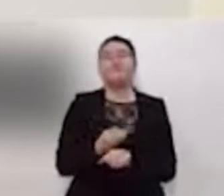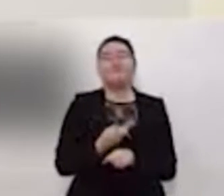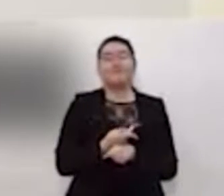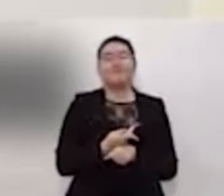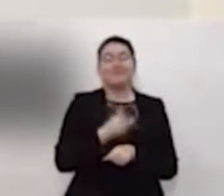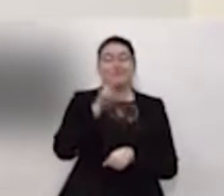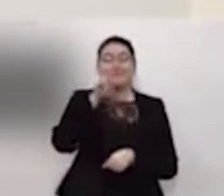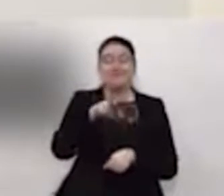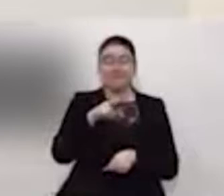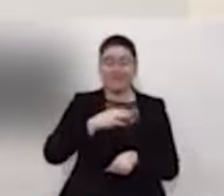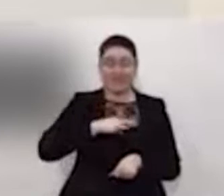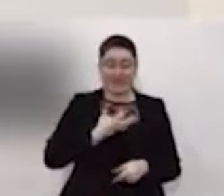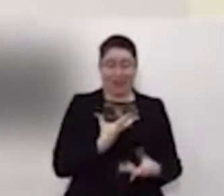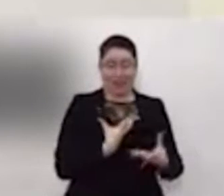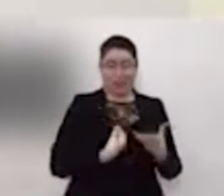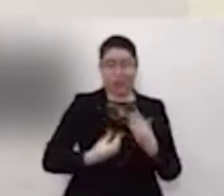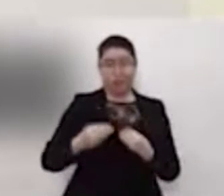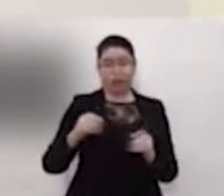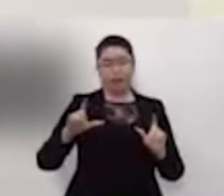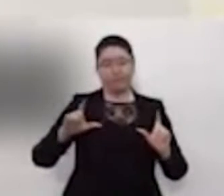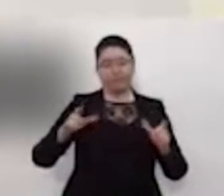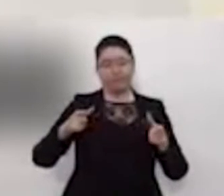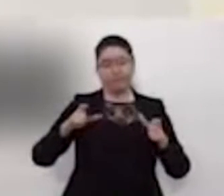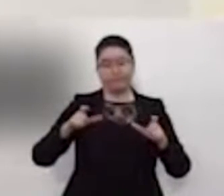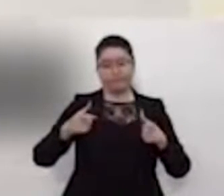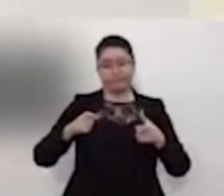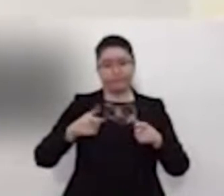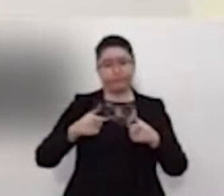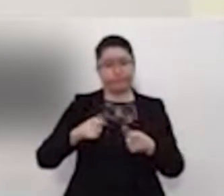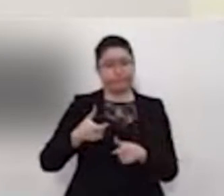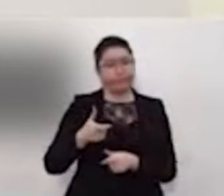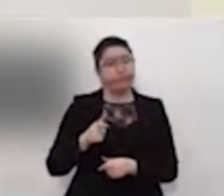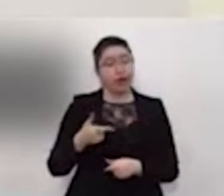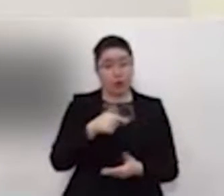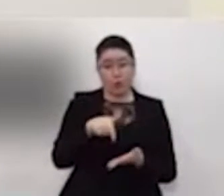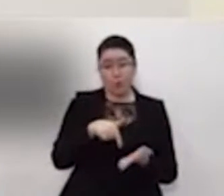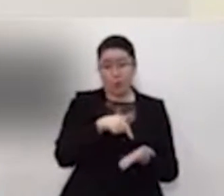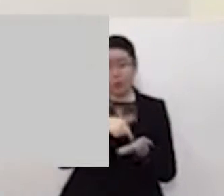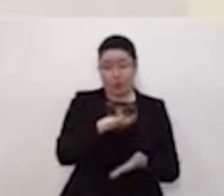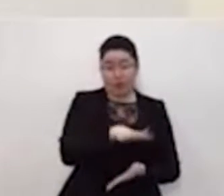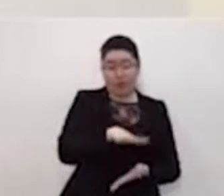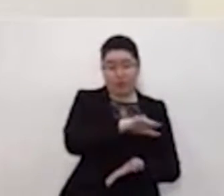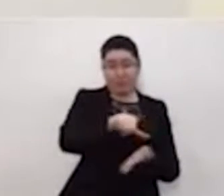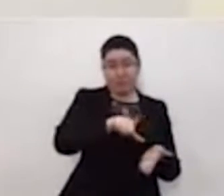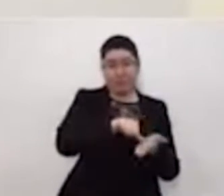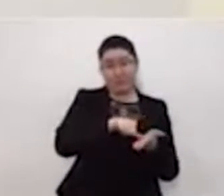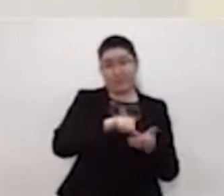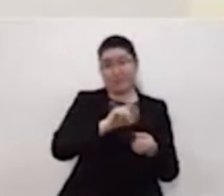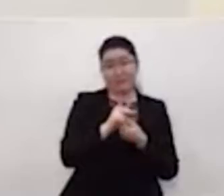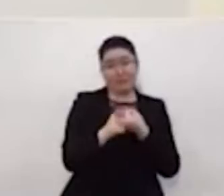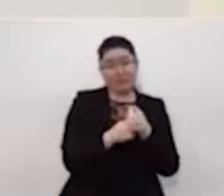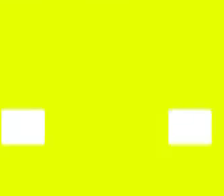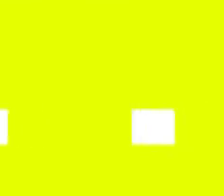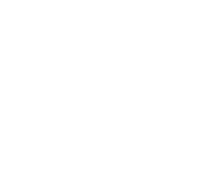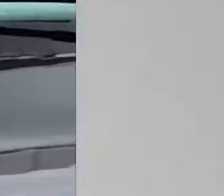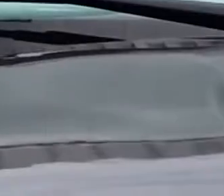disminución importante en este ritmo de contagios que ha ido creciendo en la zona centro de nuestro país.